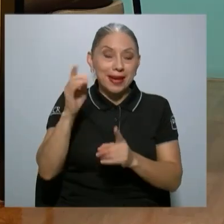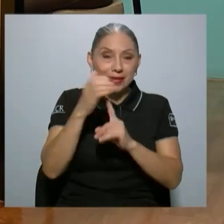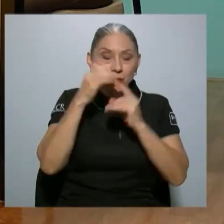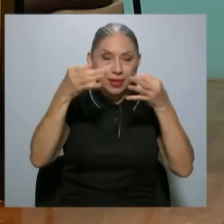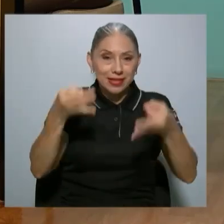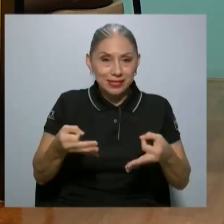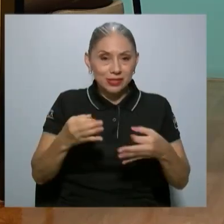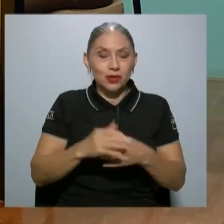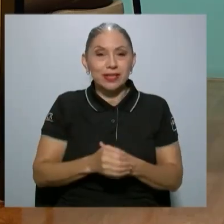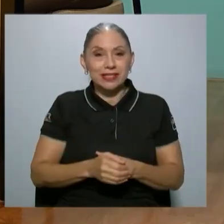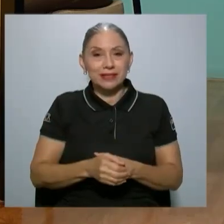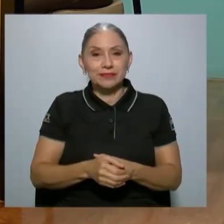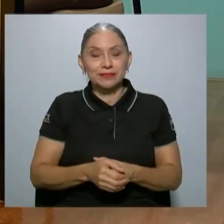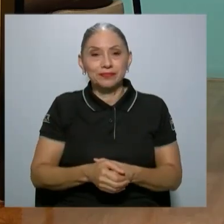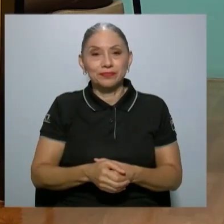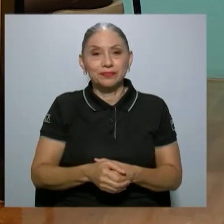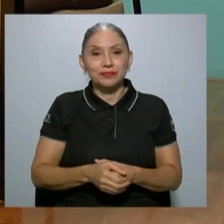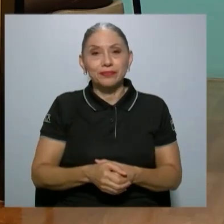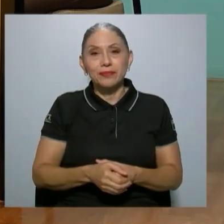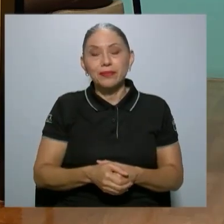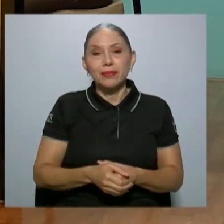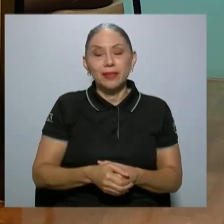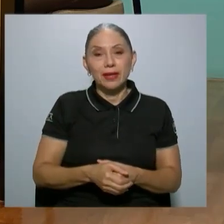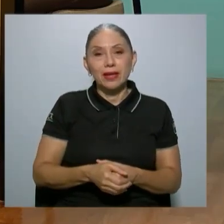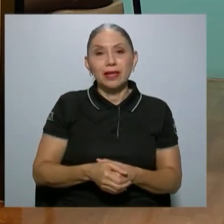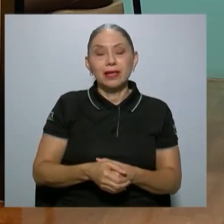decisiones. Y bueno,